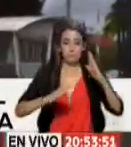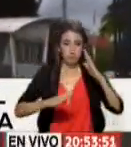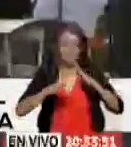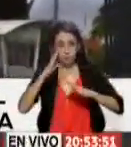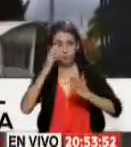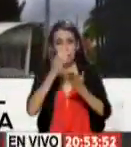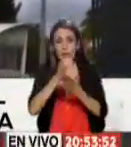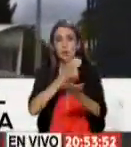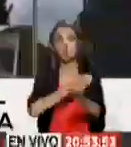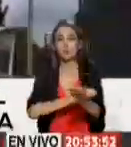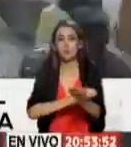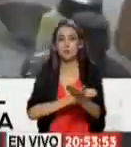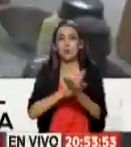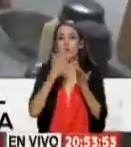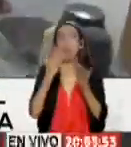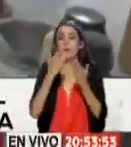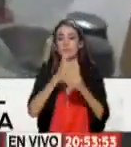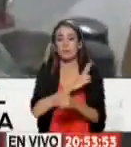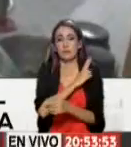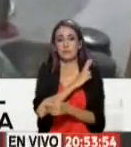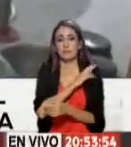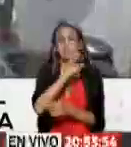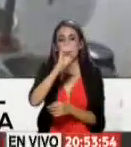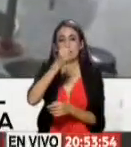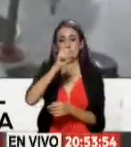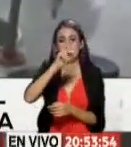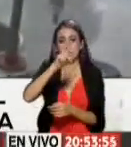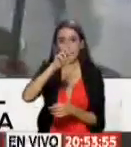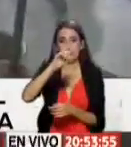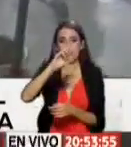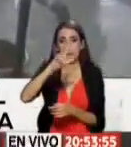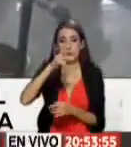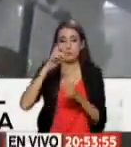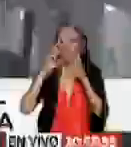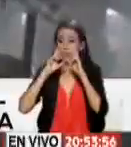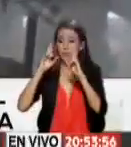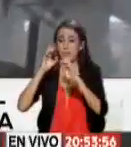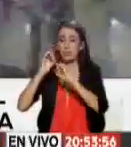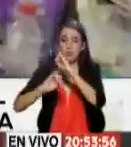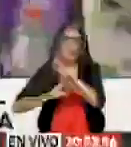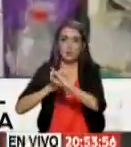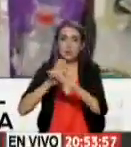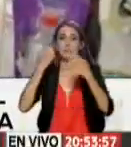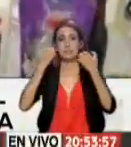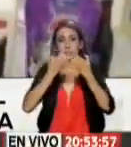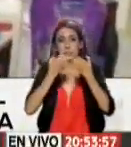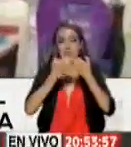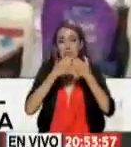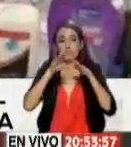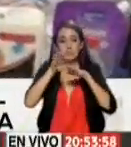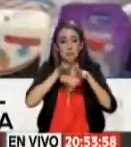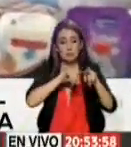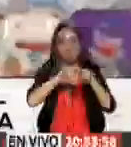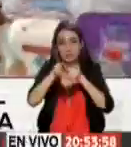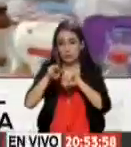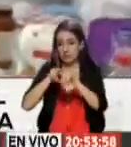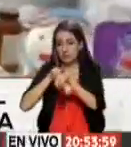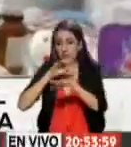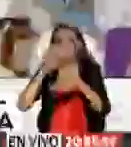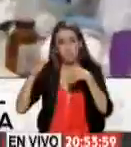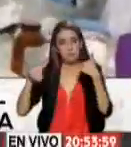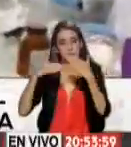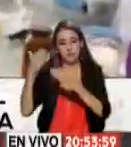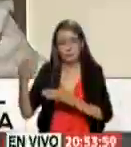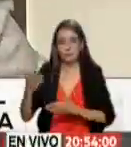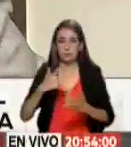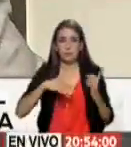lo realizará por segunda ocasión. No obstante, el mismo tiene un reconocimiento internacional. Los equipos compiten en todas las categorías existentes en